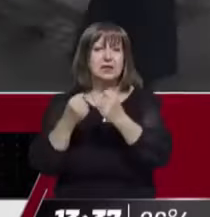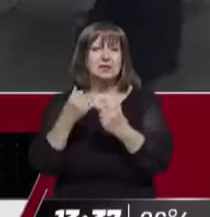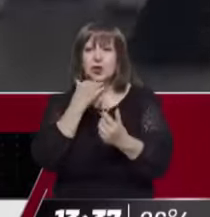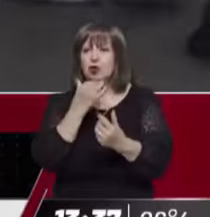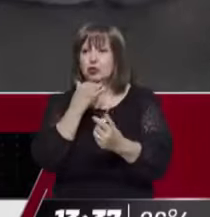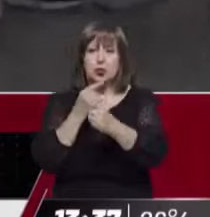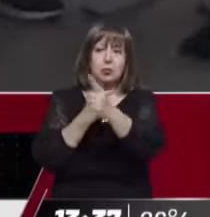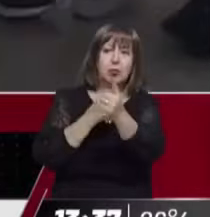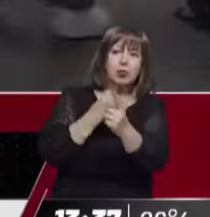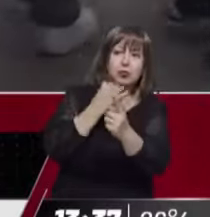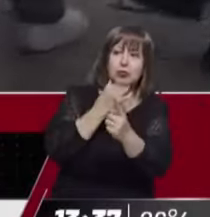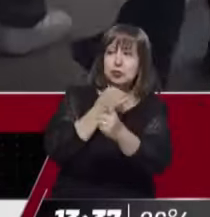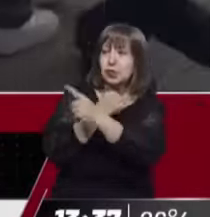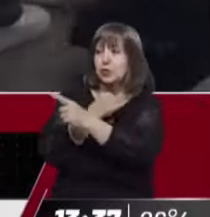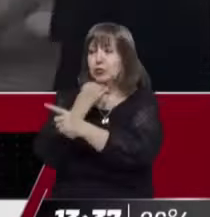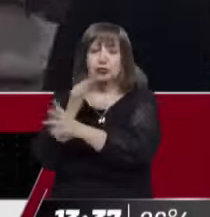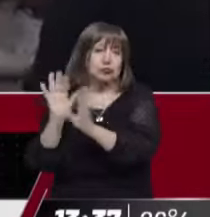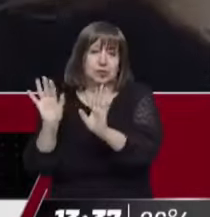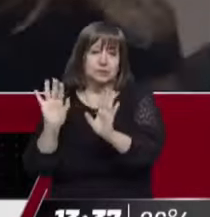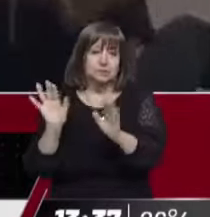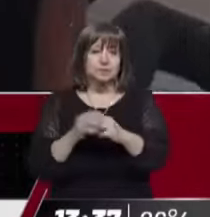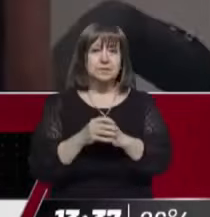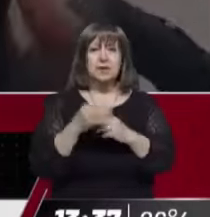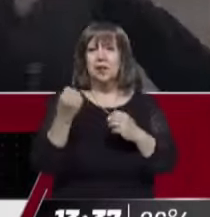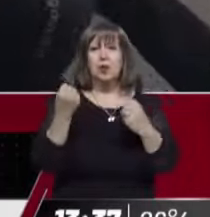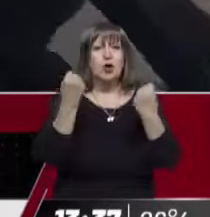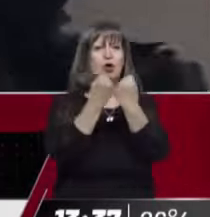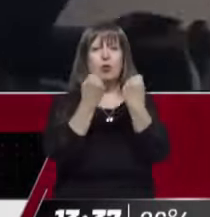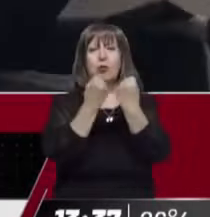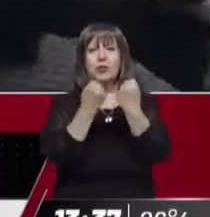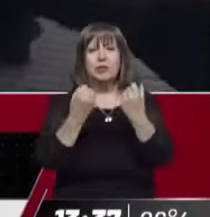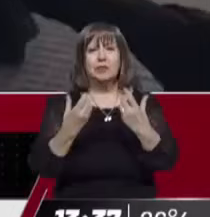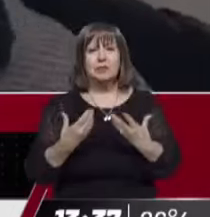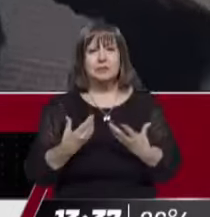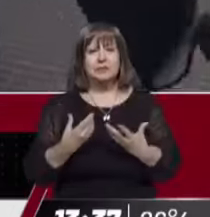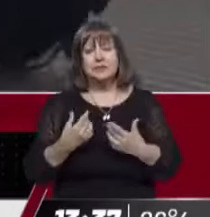No sé. ¿Cómo se previene esto de la agresión a veces entre los chicos en los colegios?